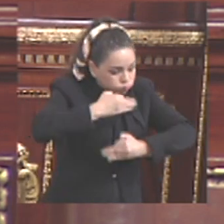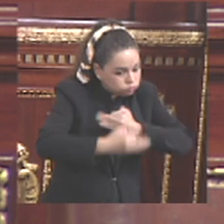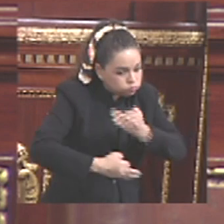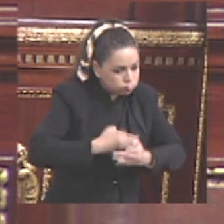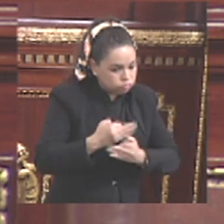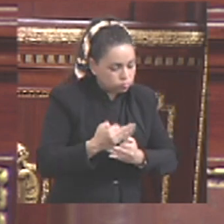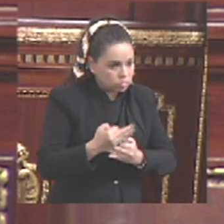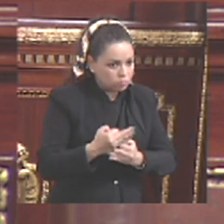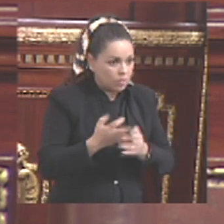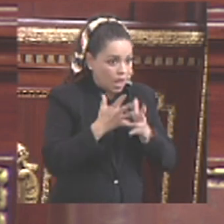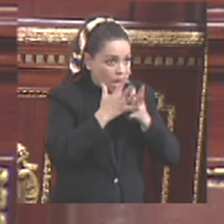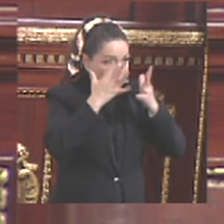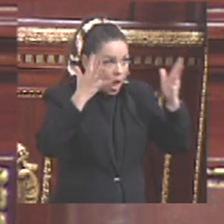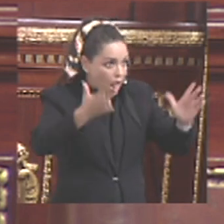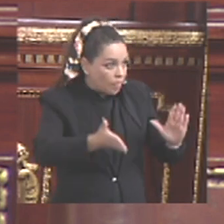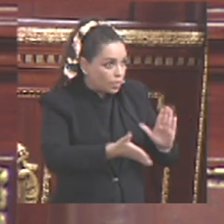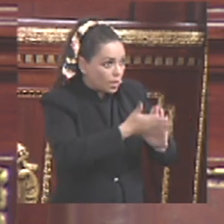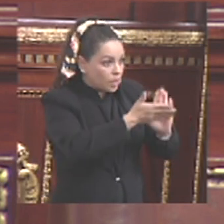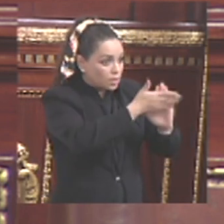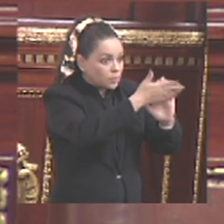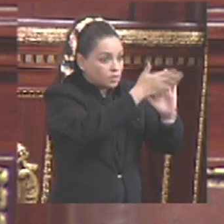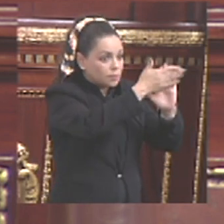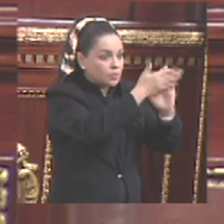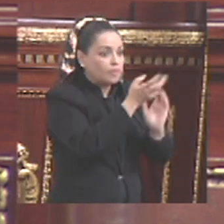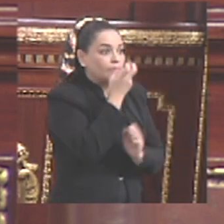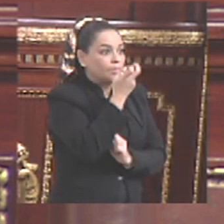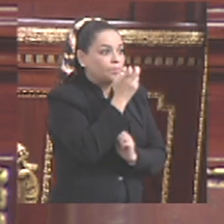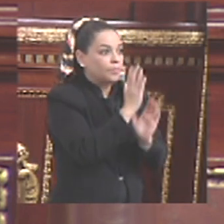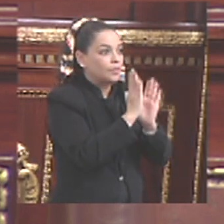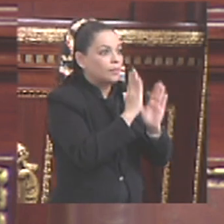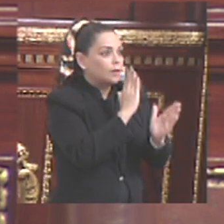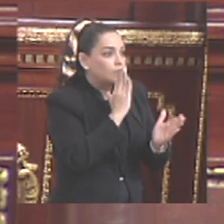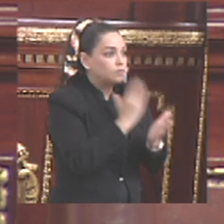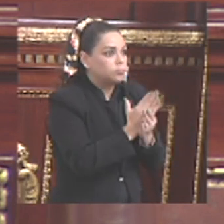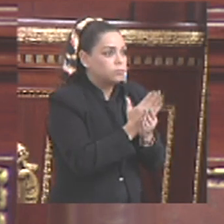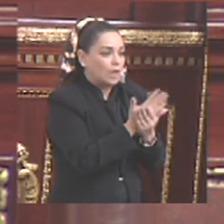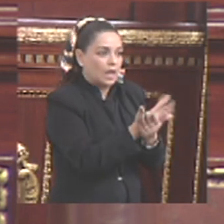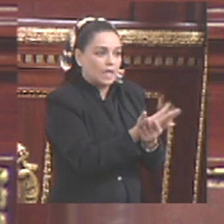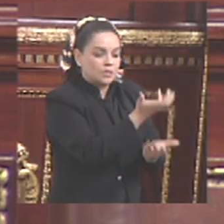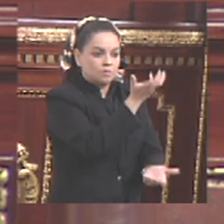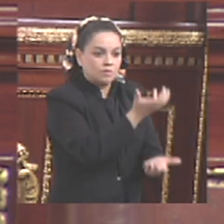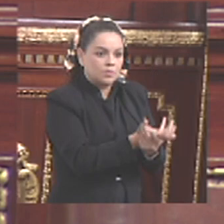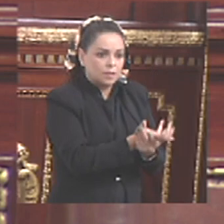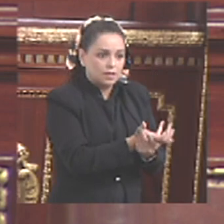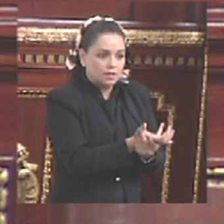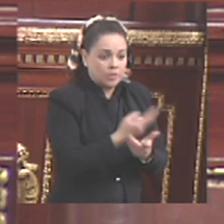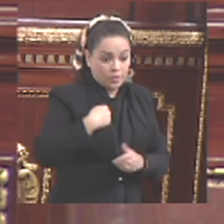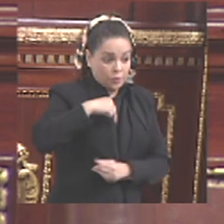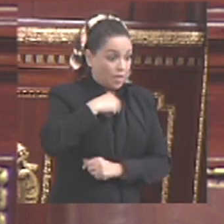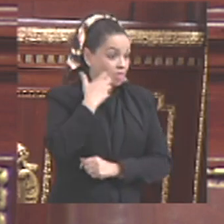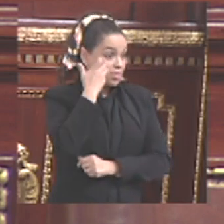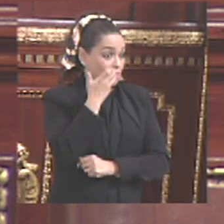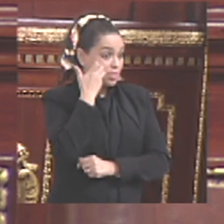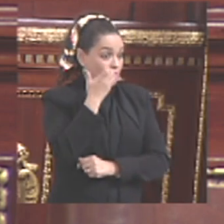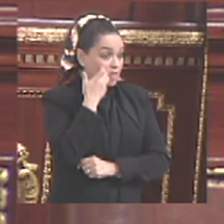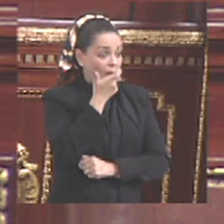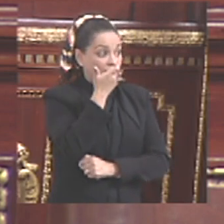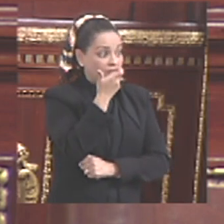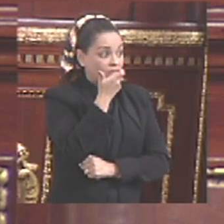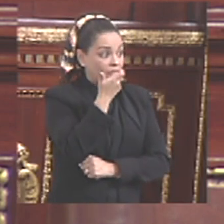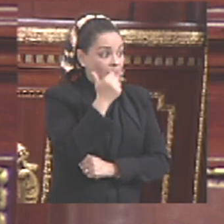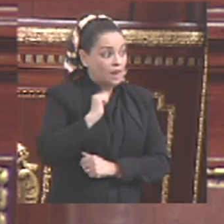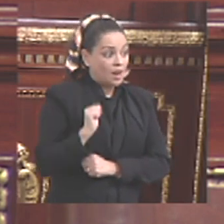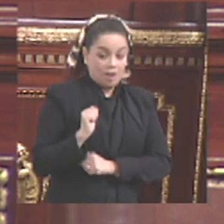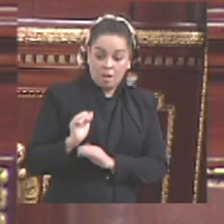No fue eso un subejercicio intencionado, sino fue una pandemia, que no se les